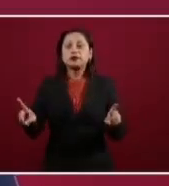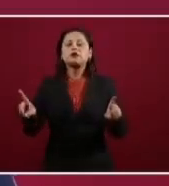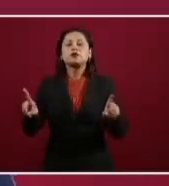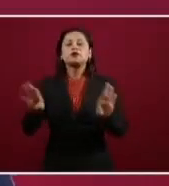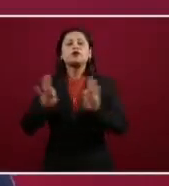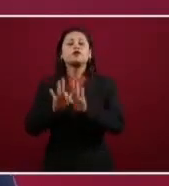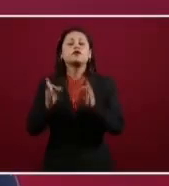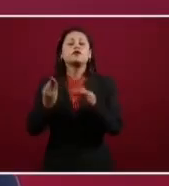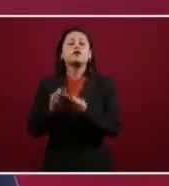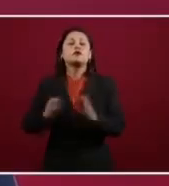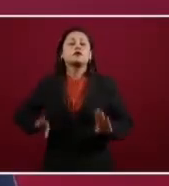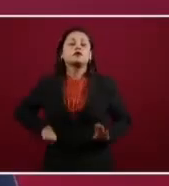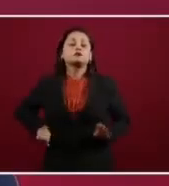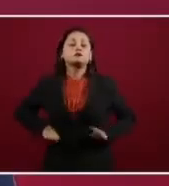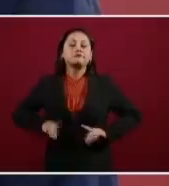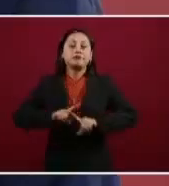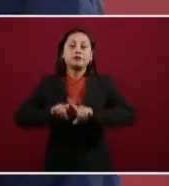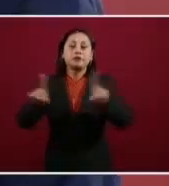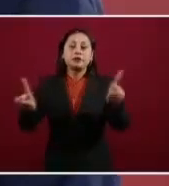los fondos